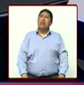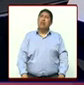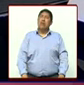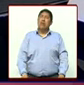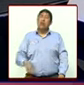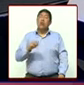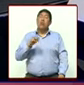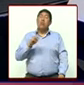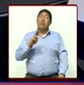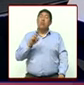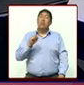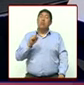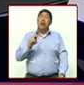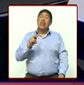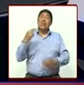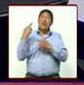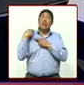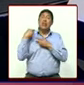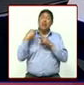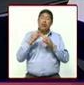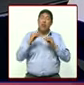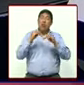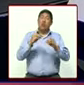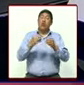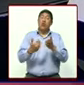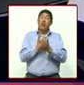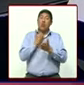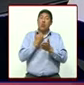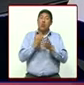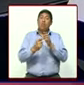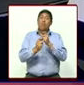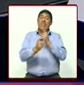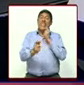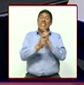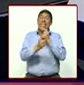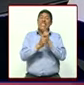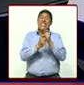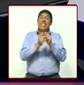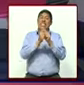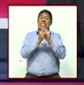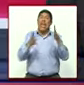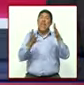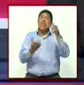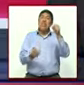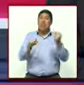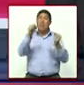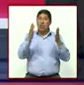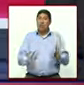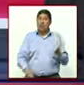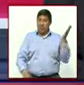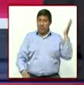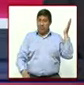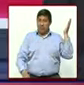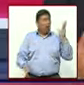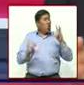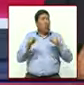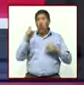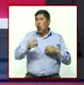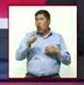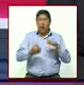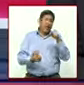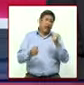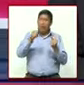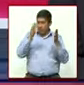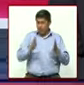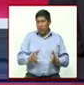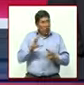Elon Musk ha desvelado recientemente el Cybercab, el nuevo robotaxi sin conductor de Tesla que promete revolucionar el sector del transporte. Este